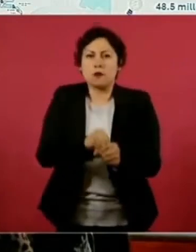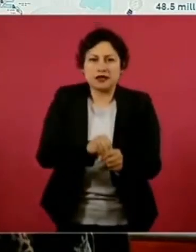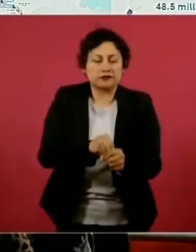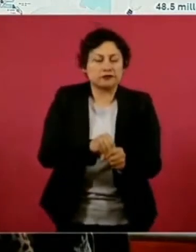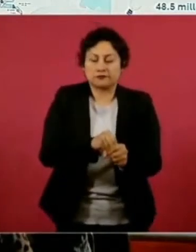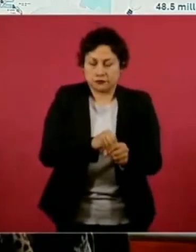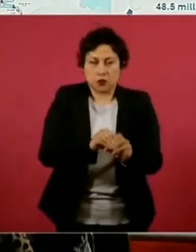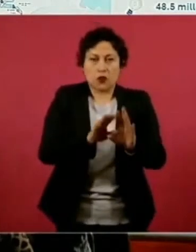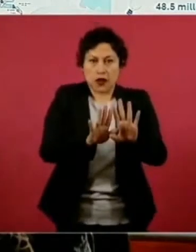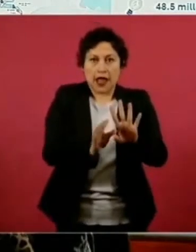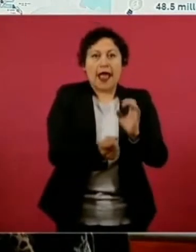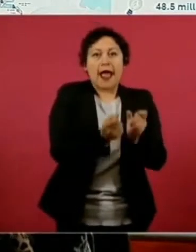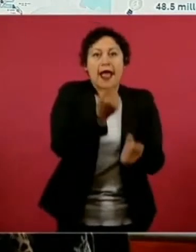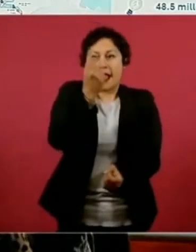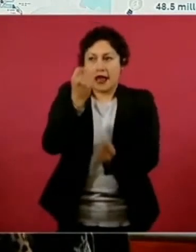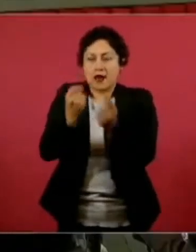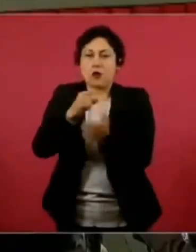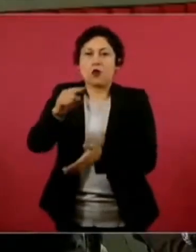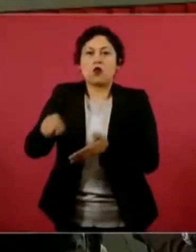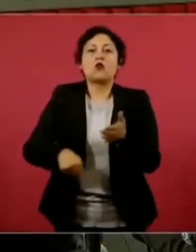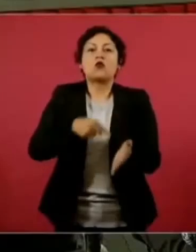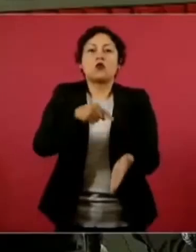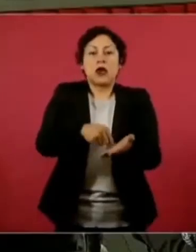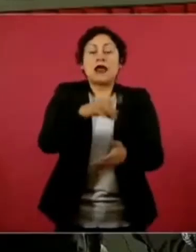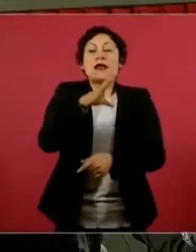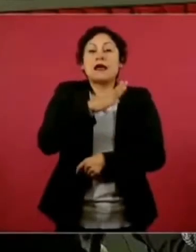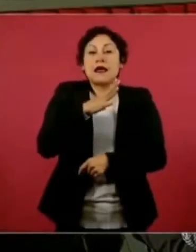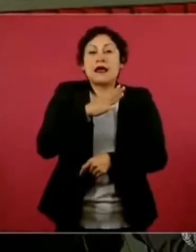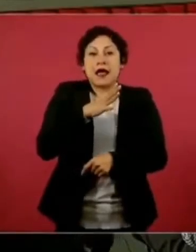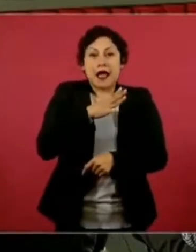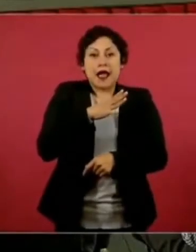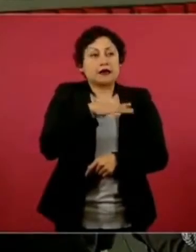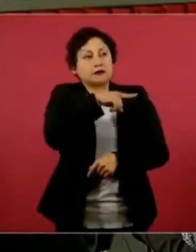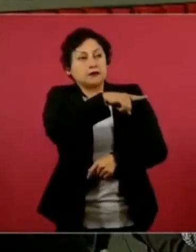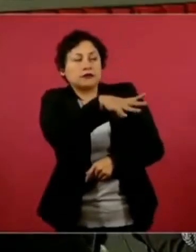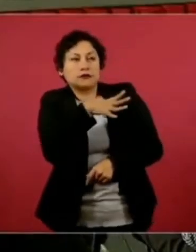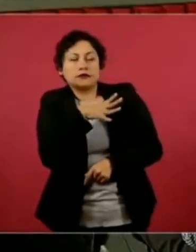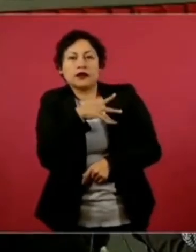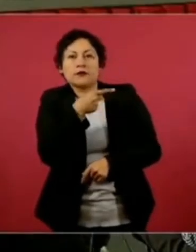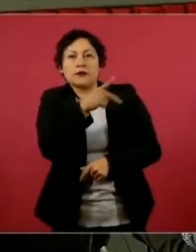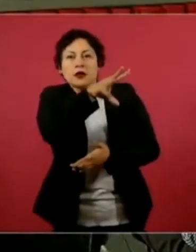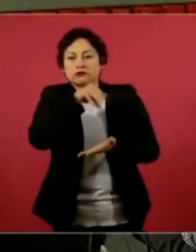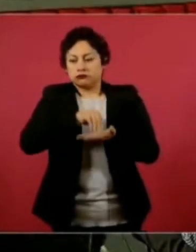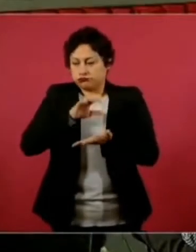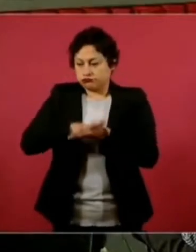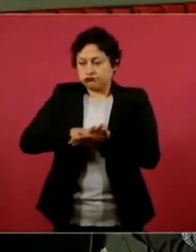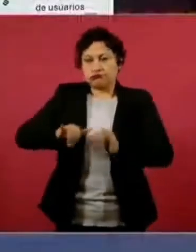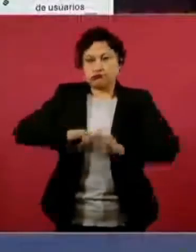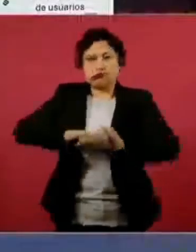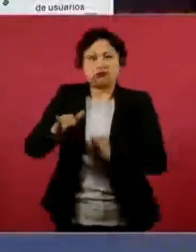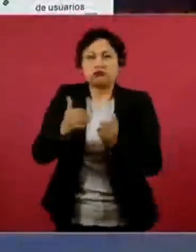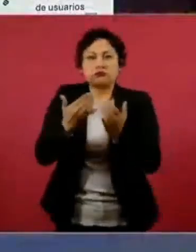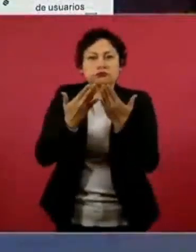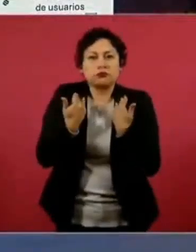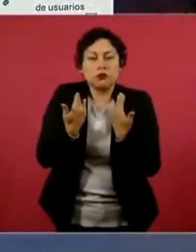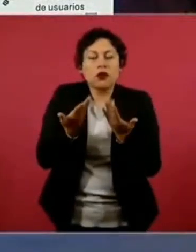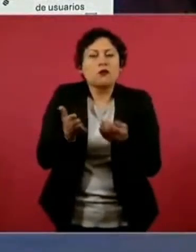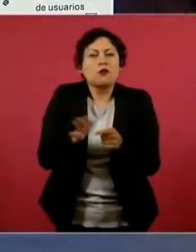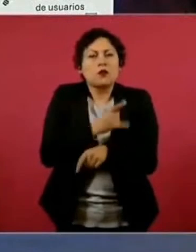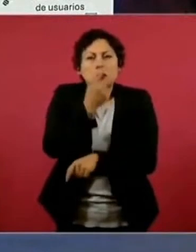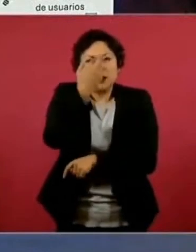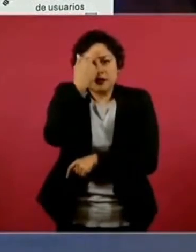malla o con un diagrama, digamos, de todos los circuitos. Esto es porque estas zonas no tienen los mismos consumos o no